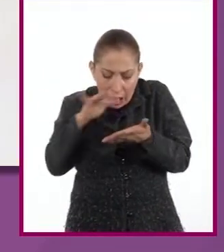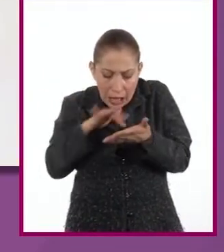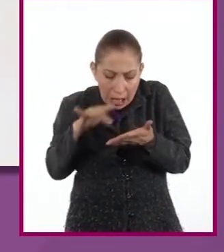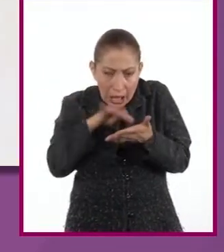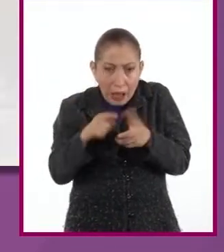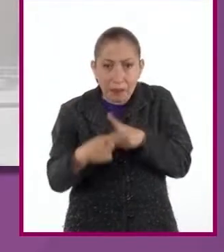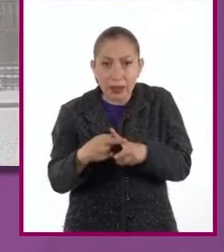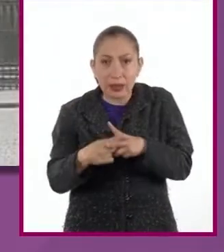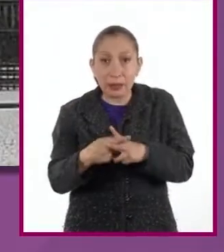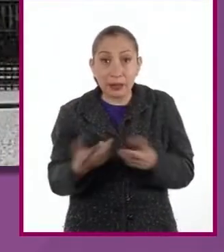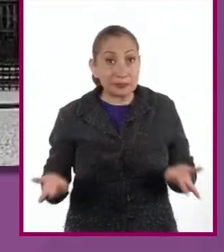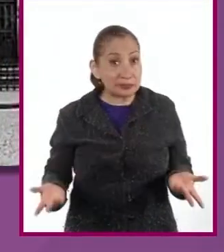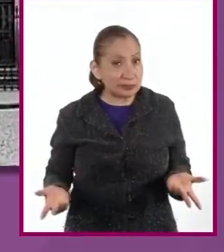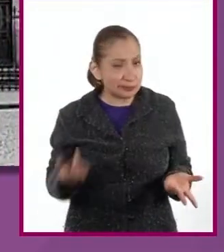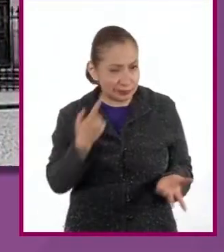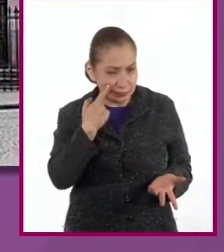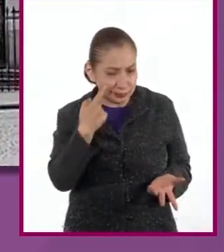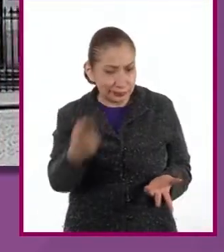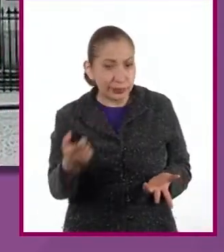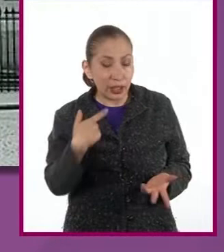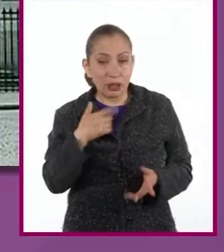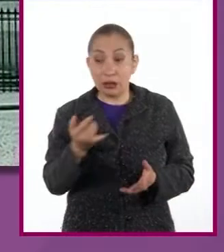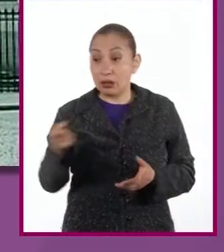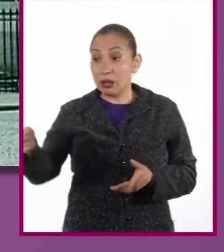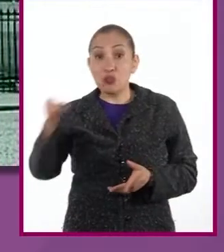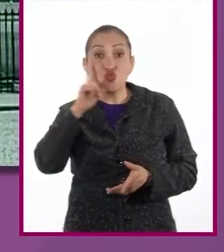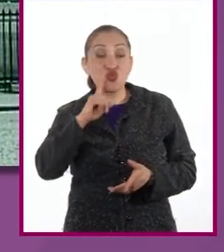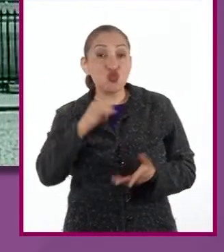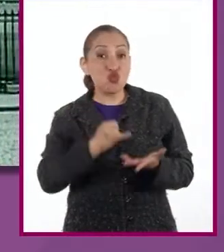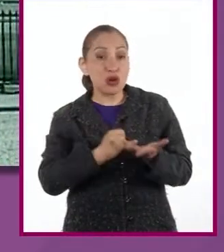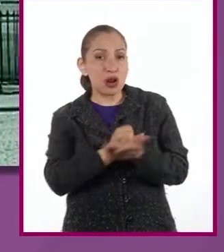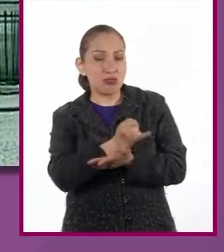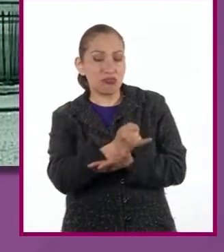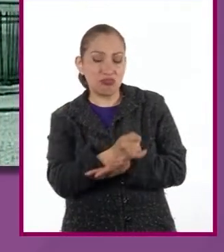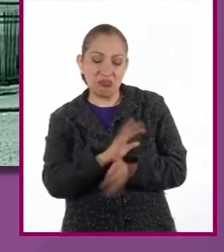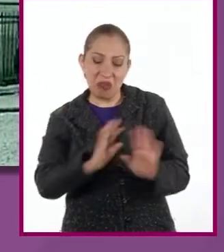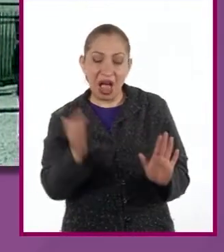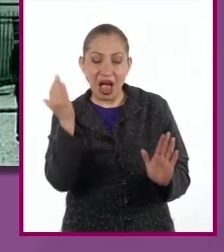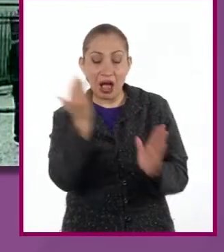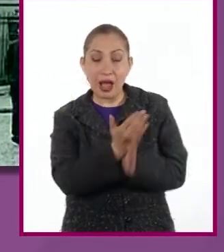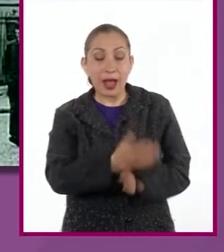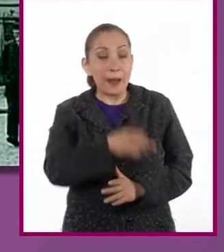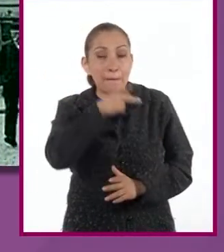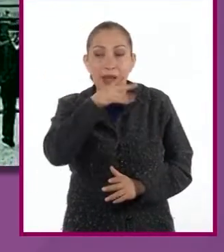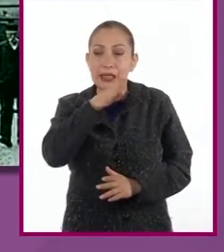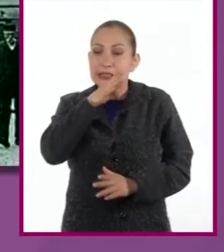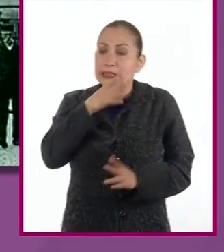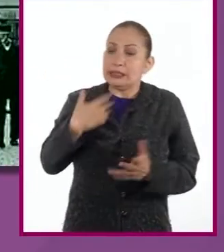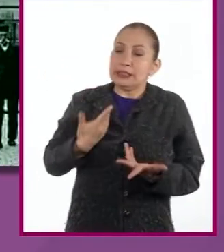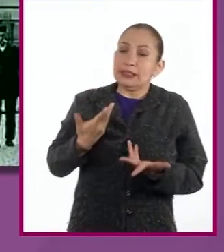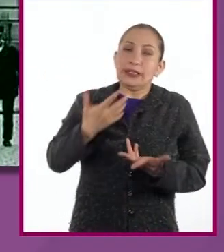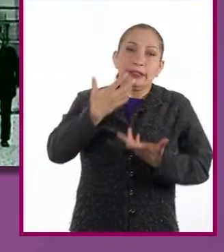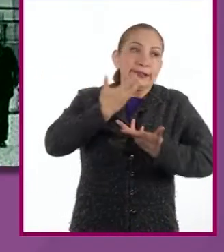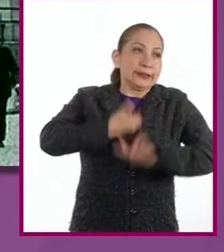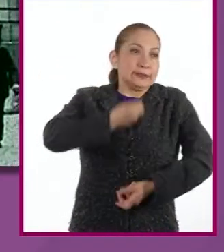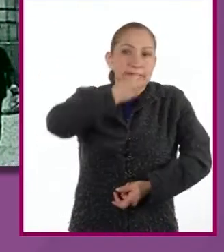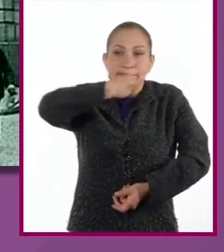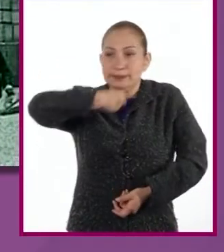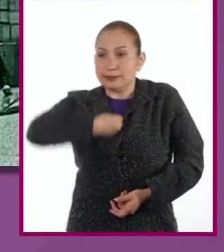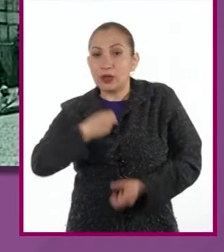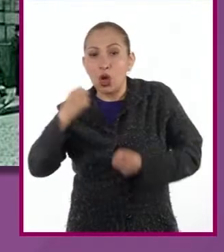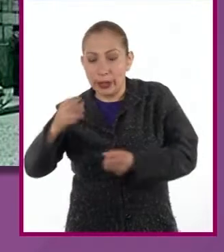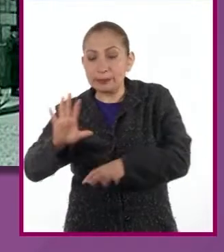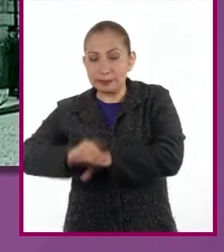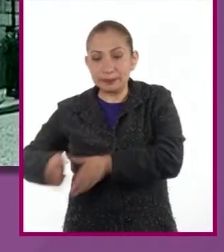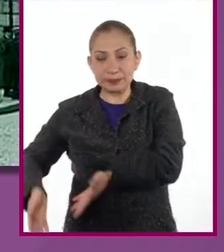textos matemáticos. La fuerte determinación de Marie-Sophie acabó por vencer la resistencia de sus padres, quienes finalmente